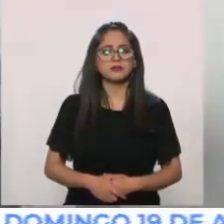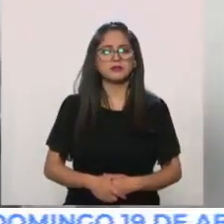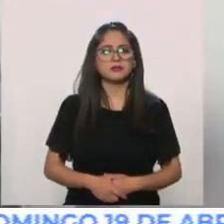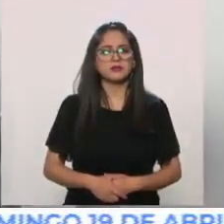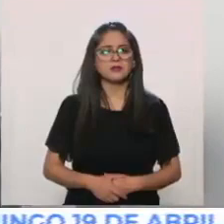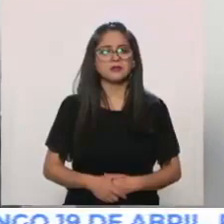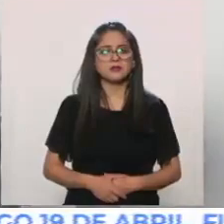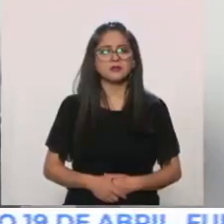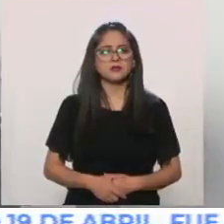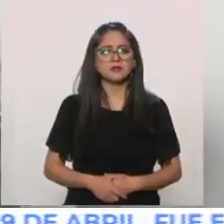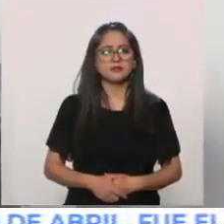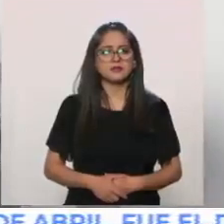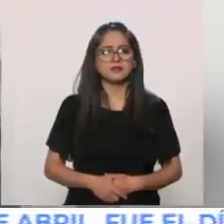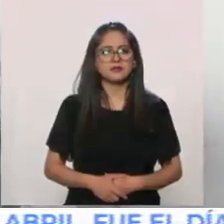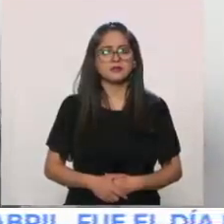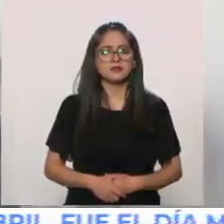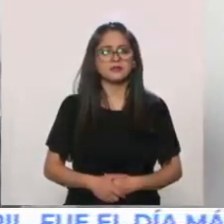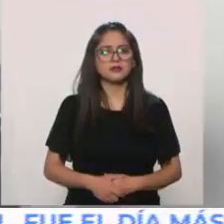esta